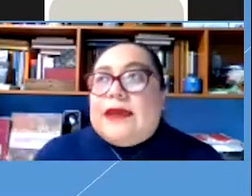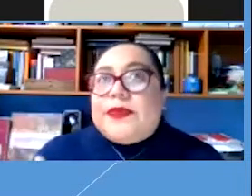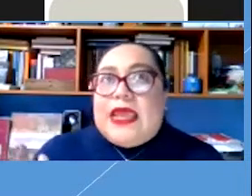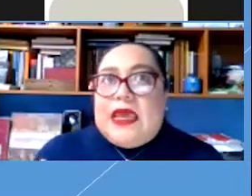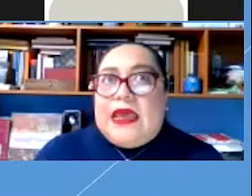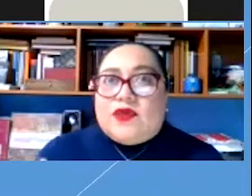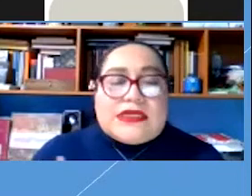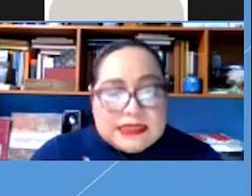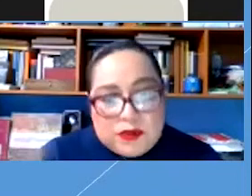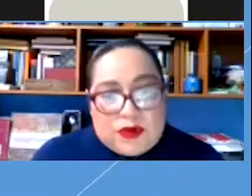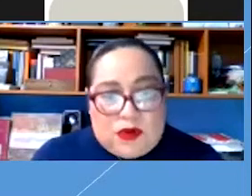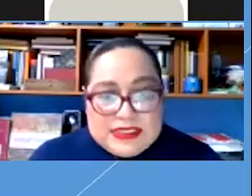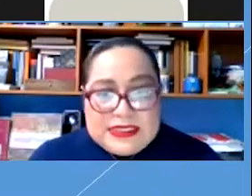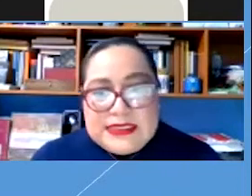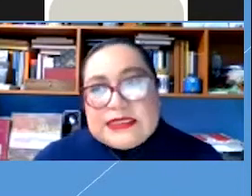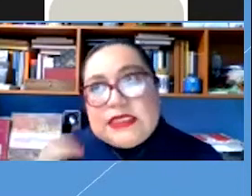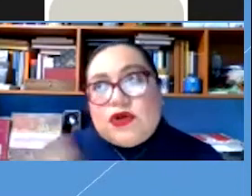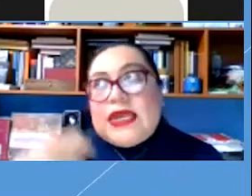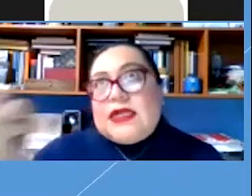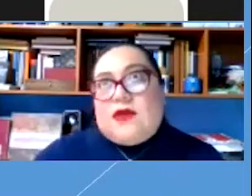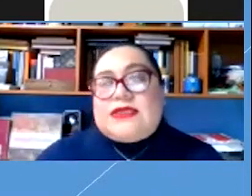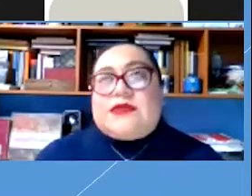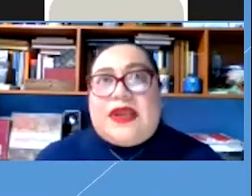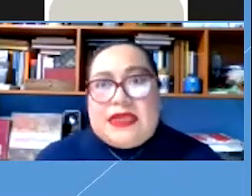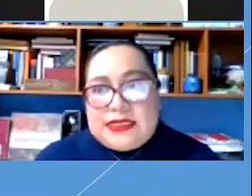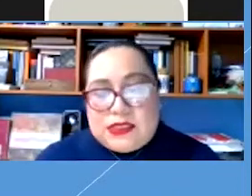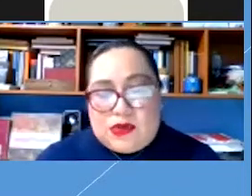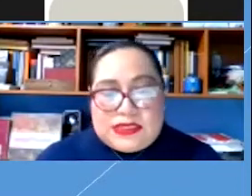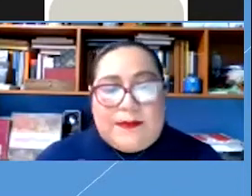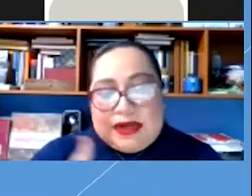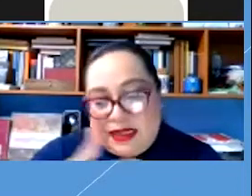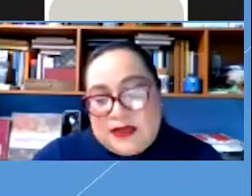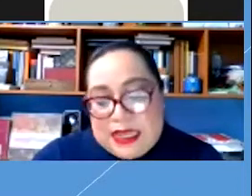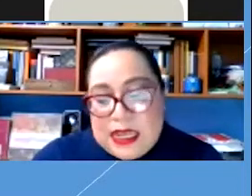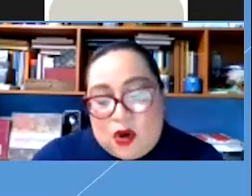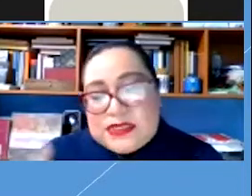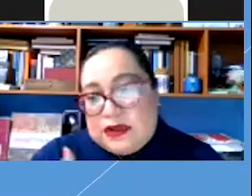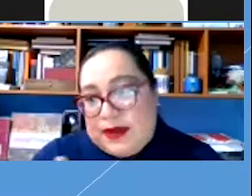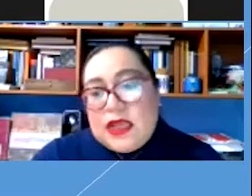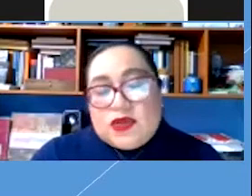porque esto es recíproco, es decir, si yo genero esa experiencia exitosa a partir de